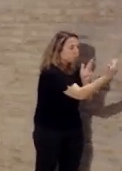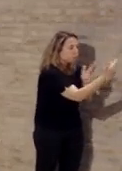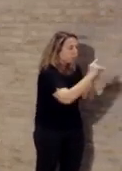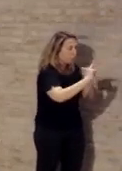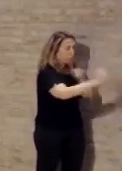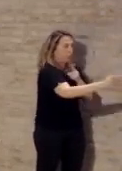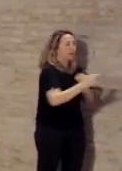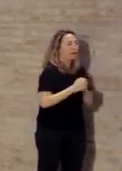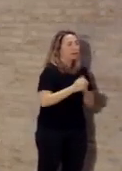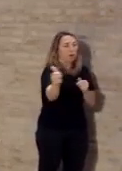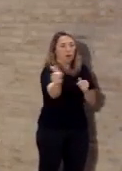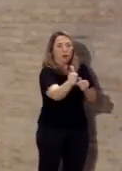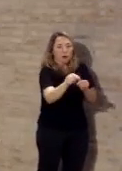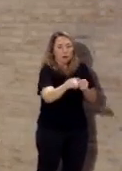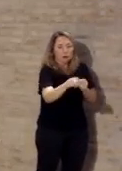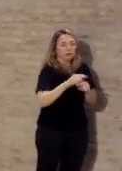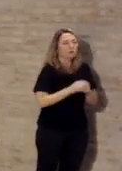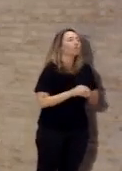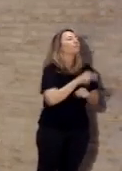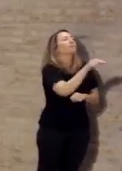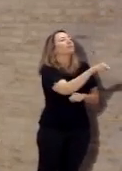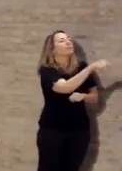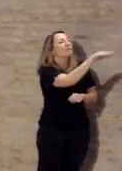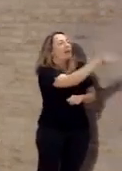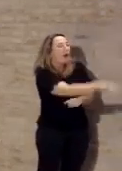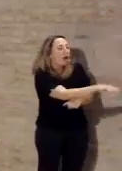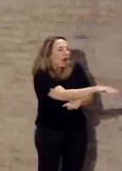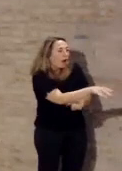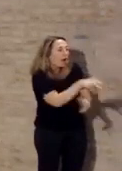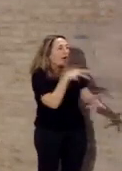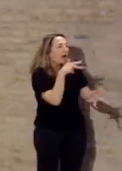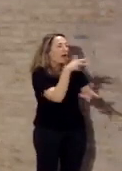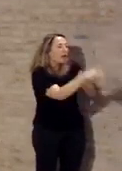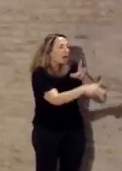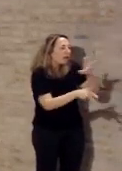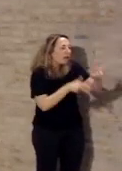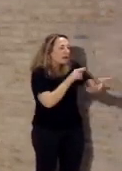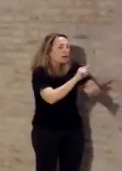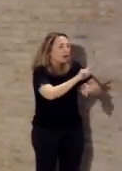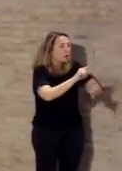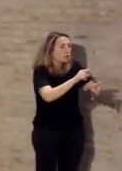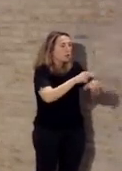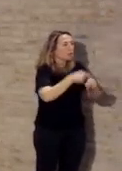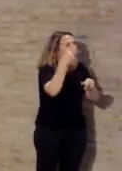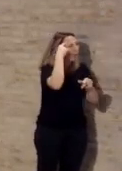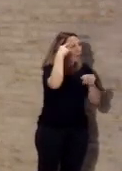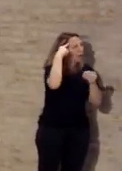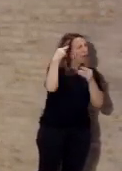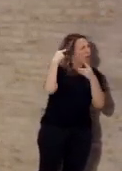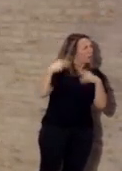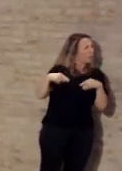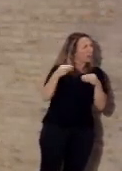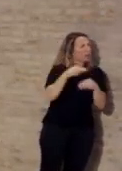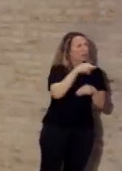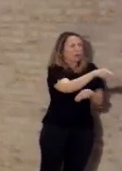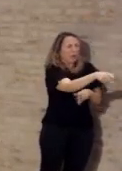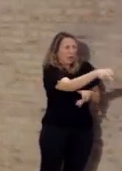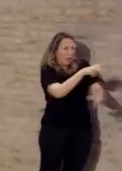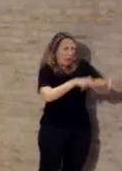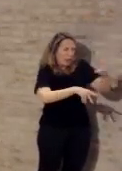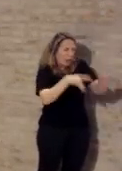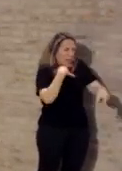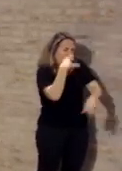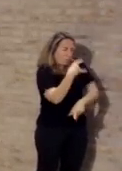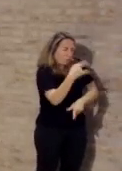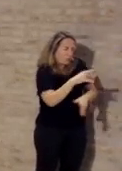está acompañando no tenemos que hablarles como si fueran infantiles no tenemos que caer en prejuicios de que lo que nos está diciendo